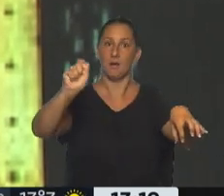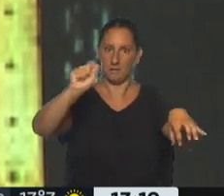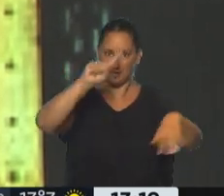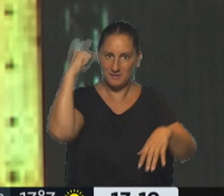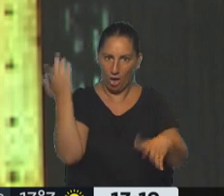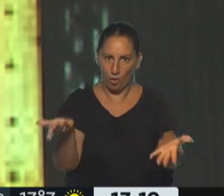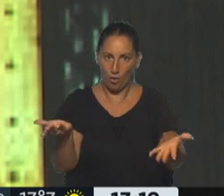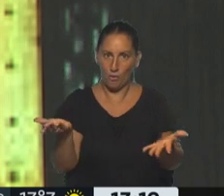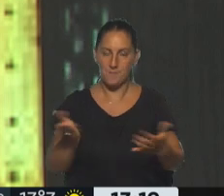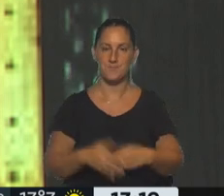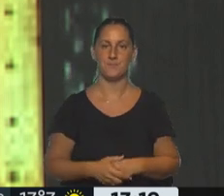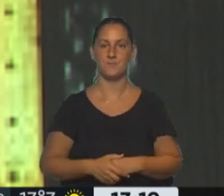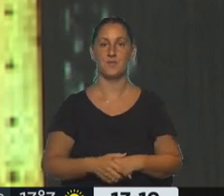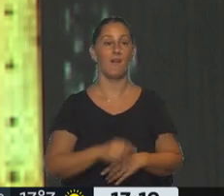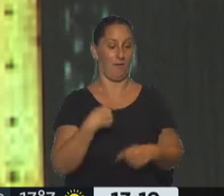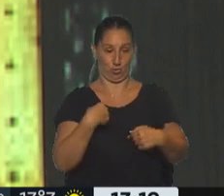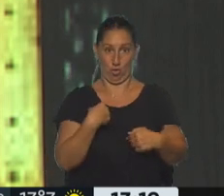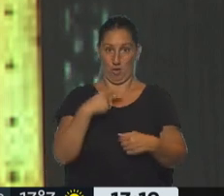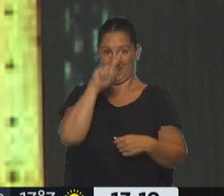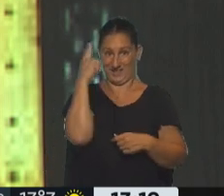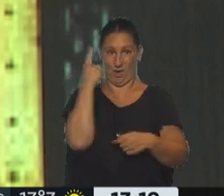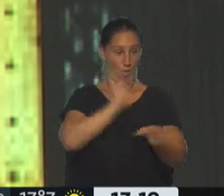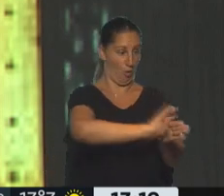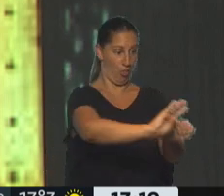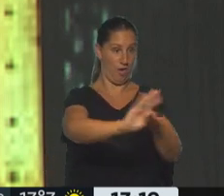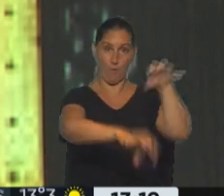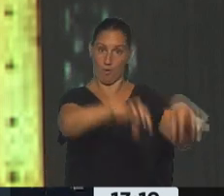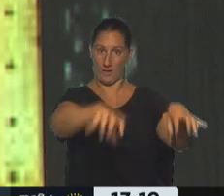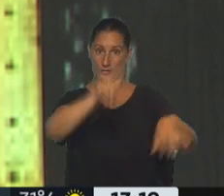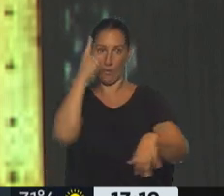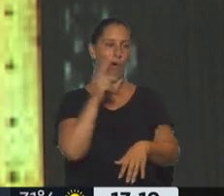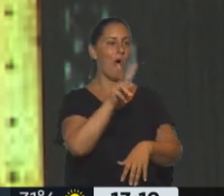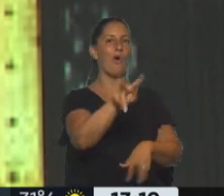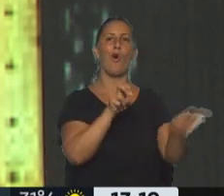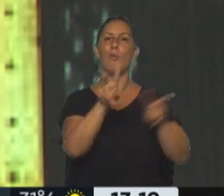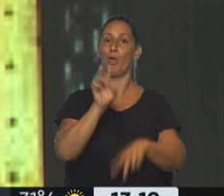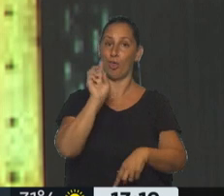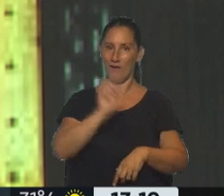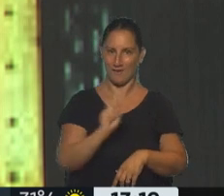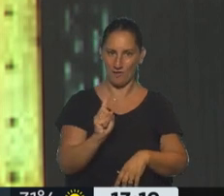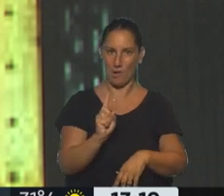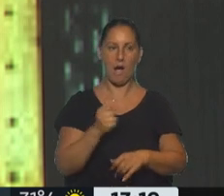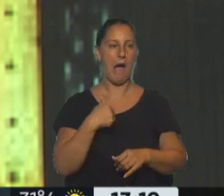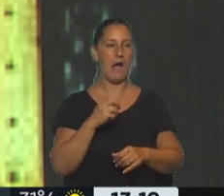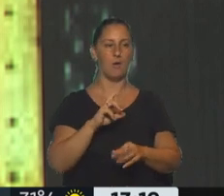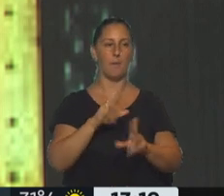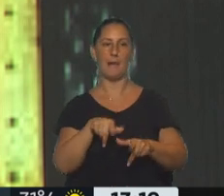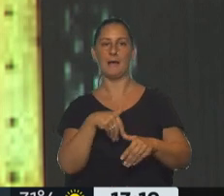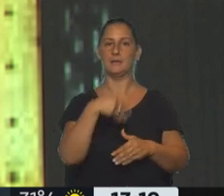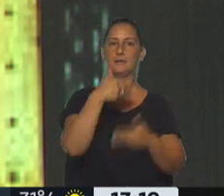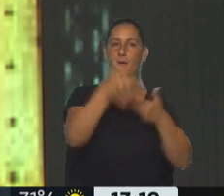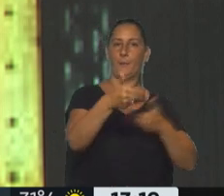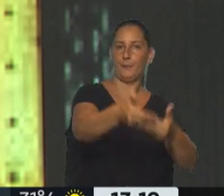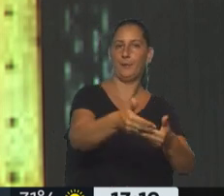no te van a cobrar en dólares desde ya no te van a este querer jugar a la escondida con